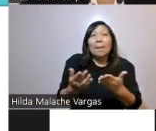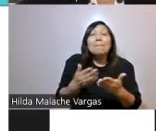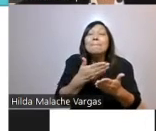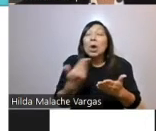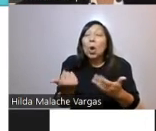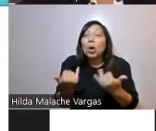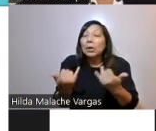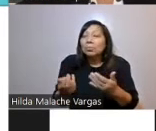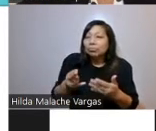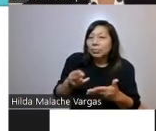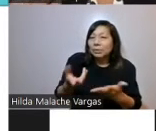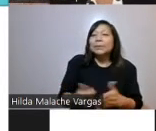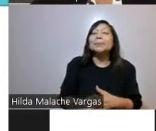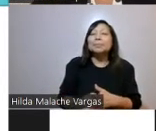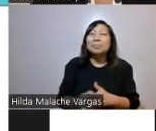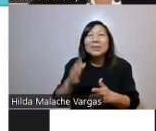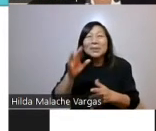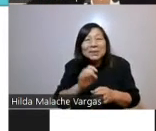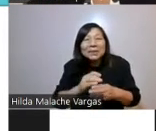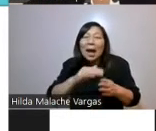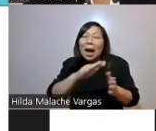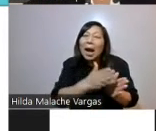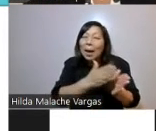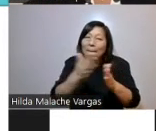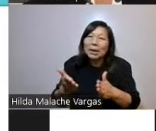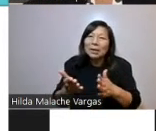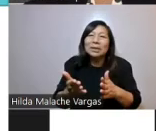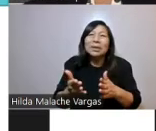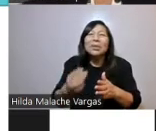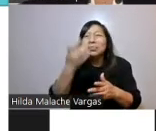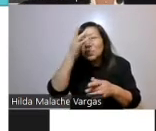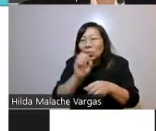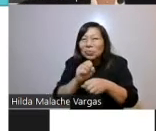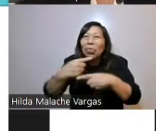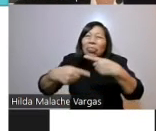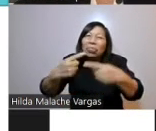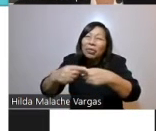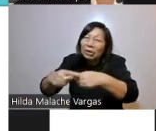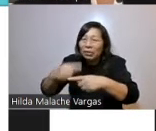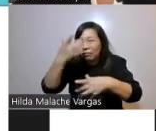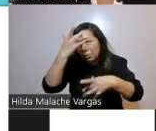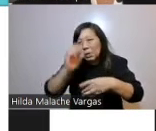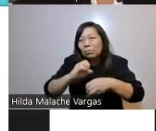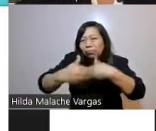este sobrecrecimiento bacteriano, fuera de las infecciones de transmisión sexual.